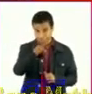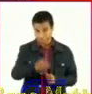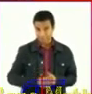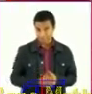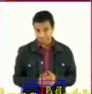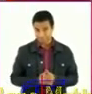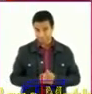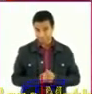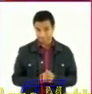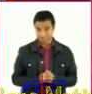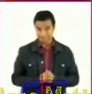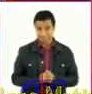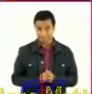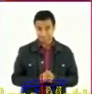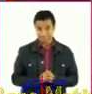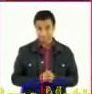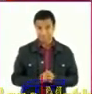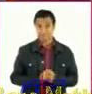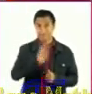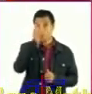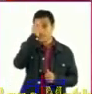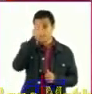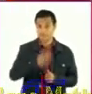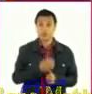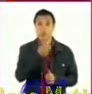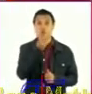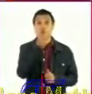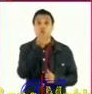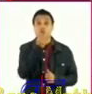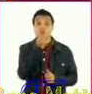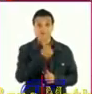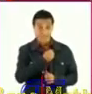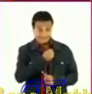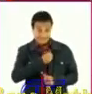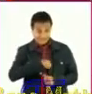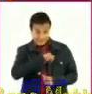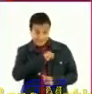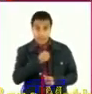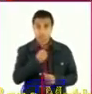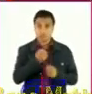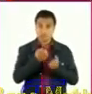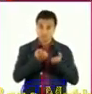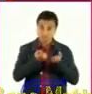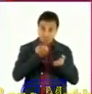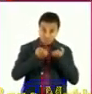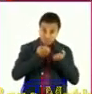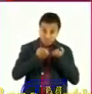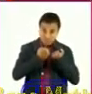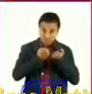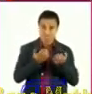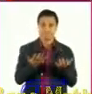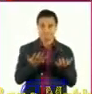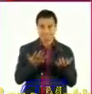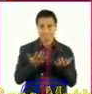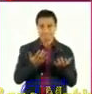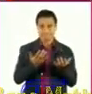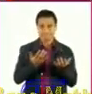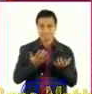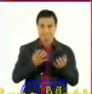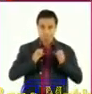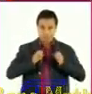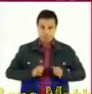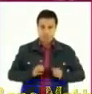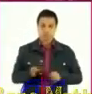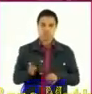brazo. Y recuerden que comer sano, así como ejercitarse, también fortalece nuestro sistema inmunológico.